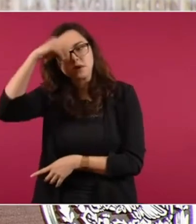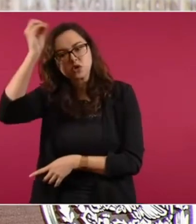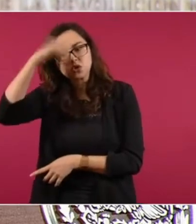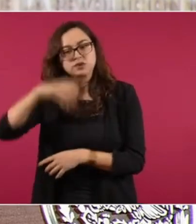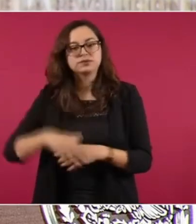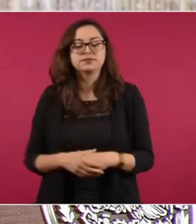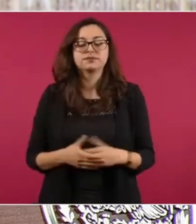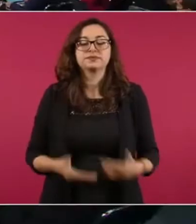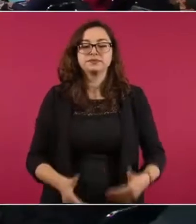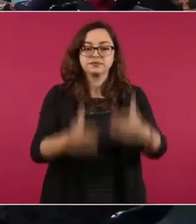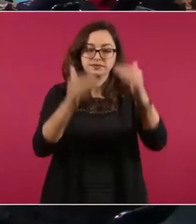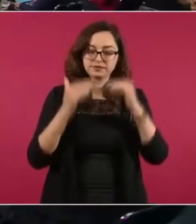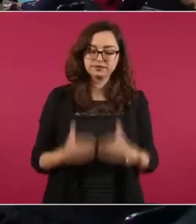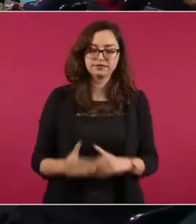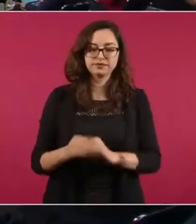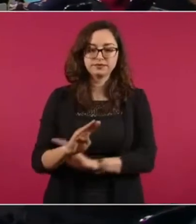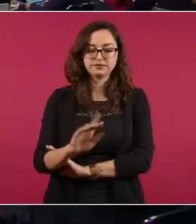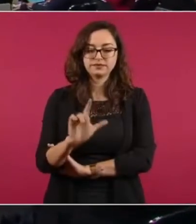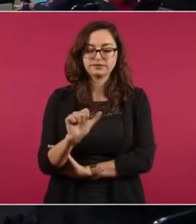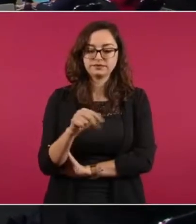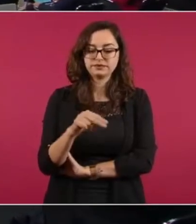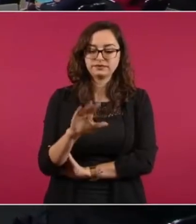Bueno, vamos con Blanca.